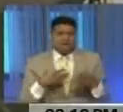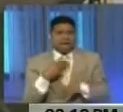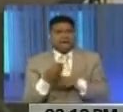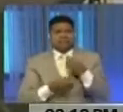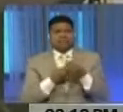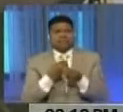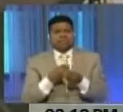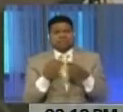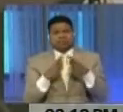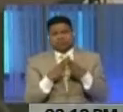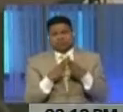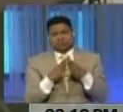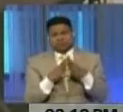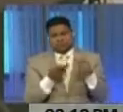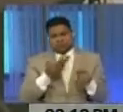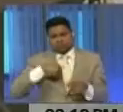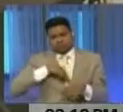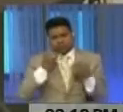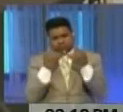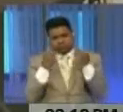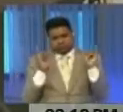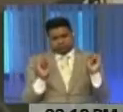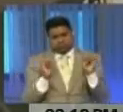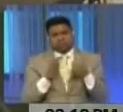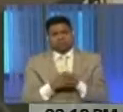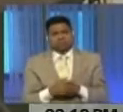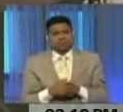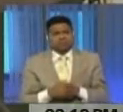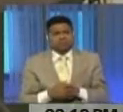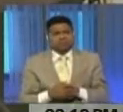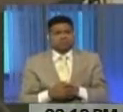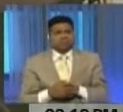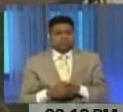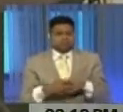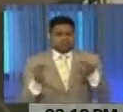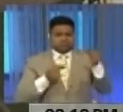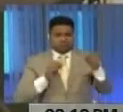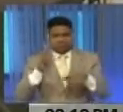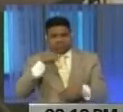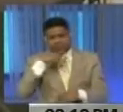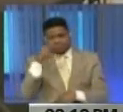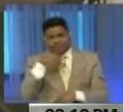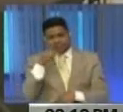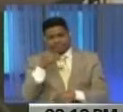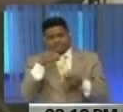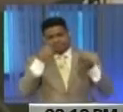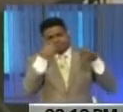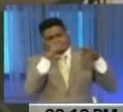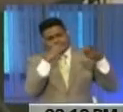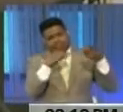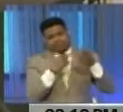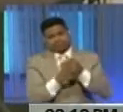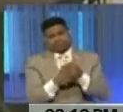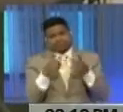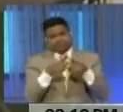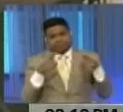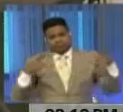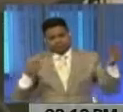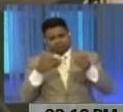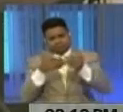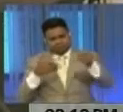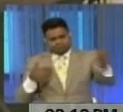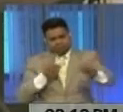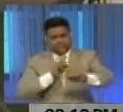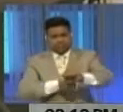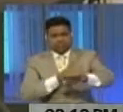nuestra soberanía. Promover una relación geopolítica multipolar y en el largo plazo, tal como fue planteado en nuestros